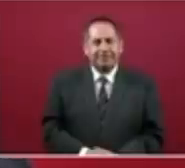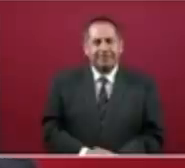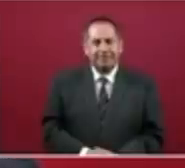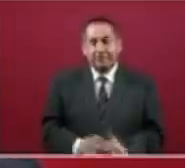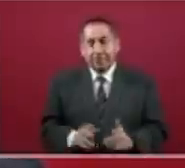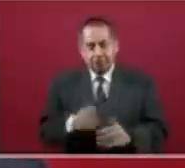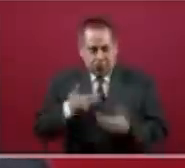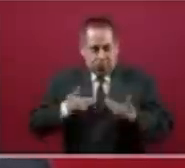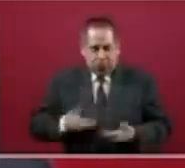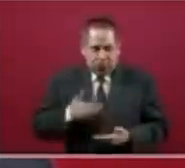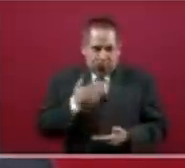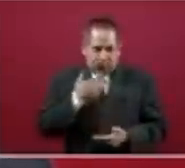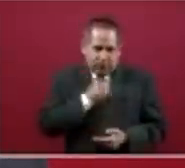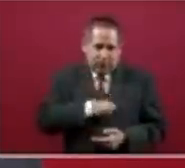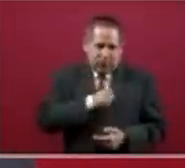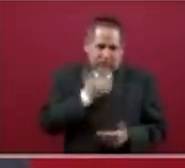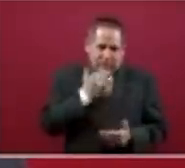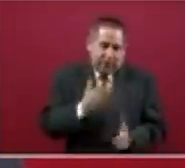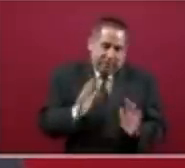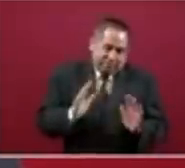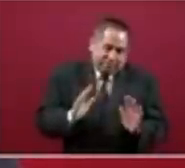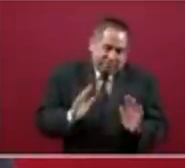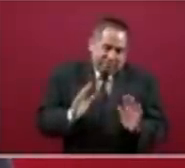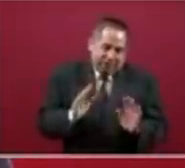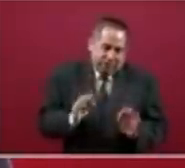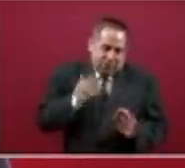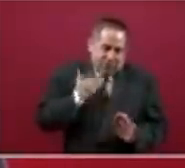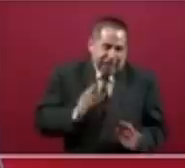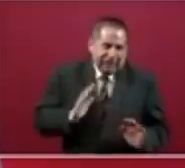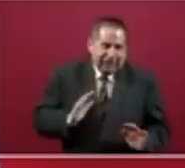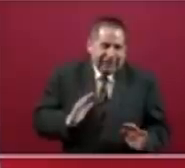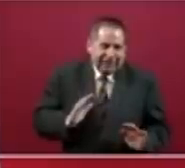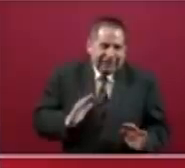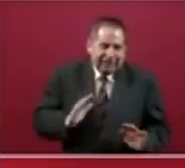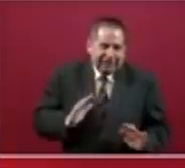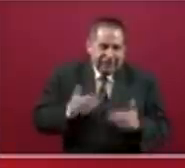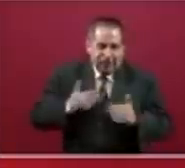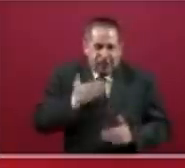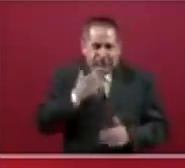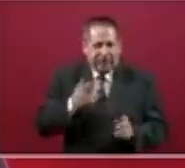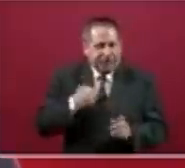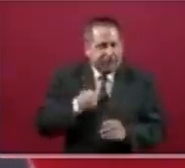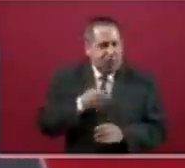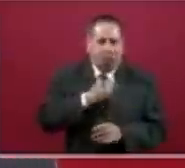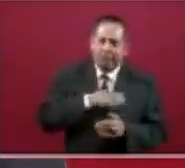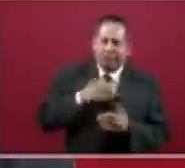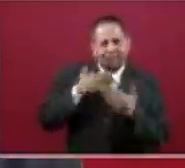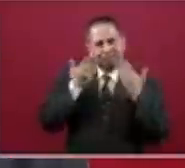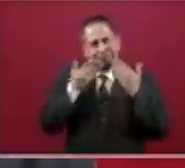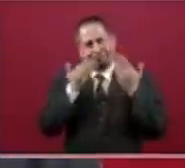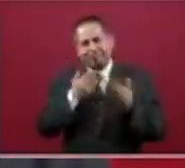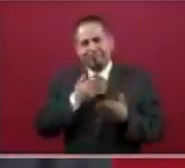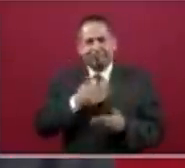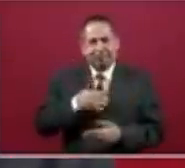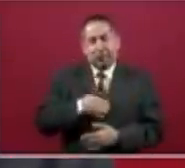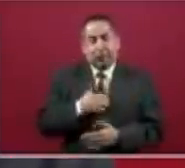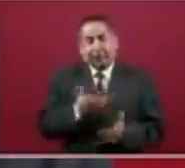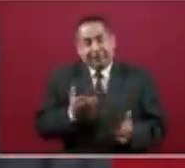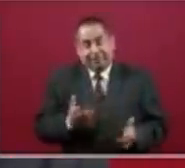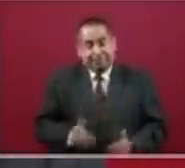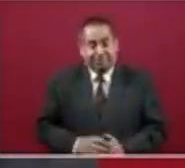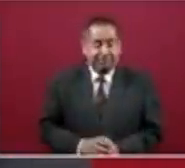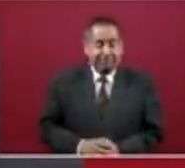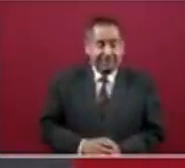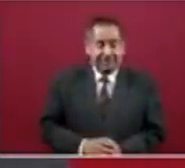Estoy bien. Se ve que está muy bien, eso sí. Sí, estoy bien y de buenas. Yo creo que